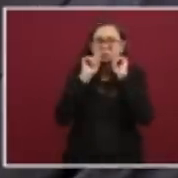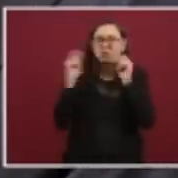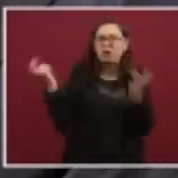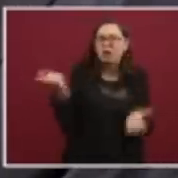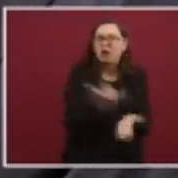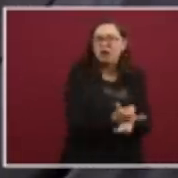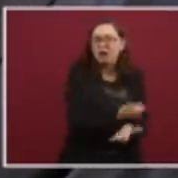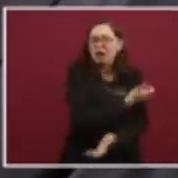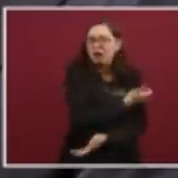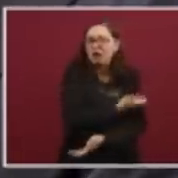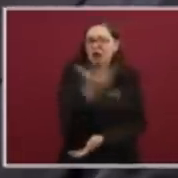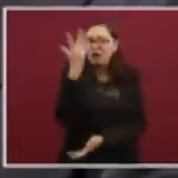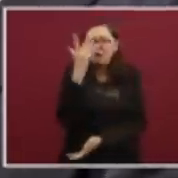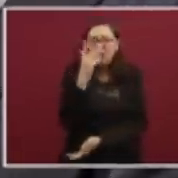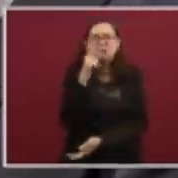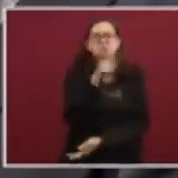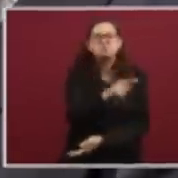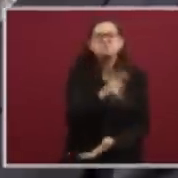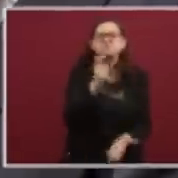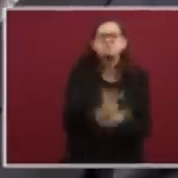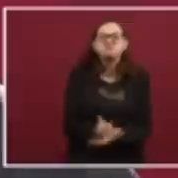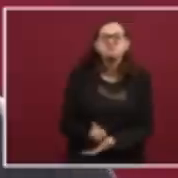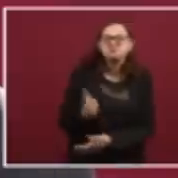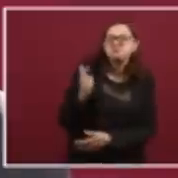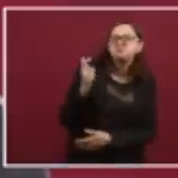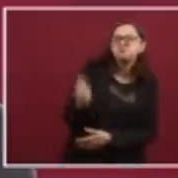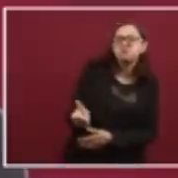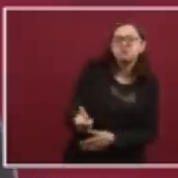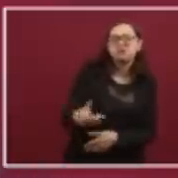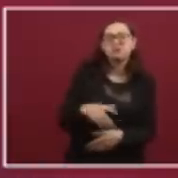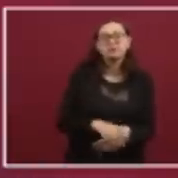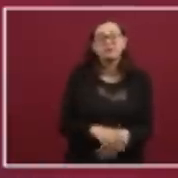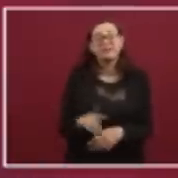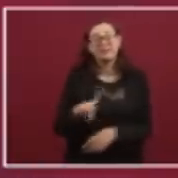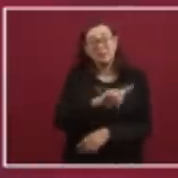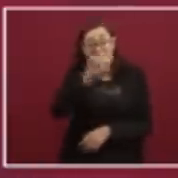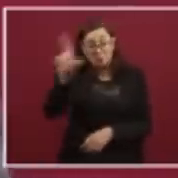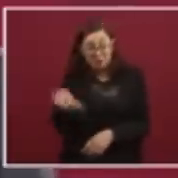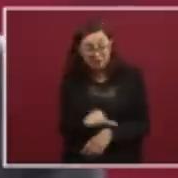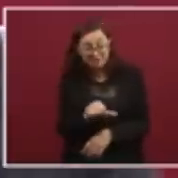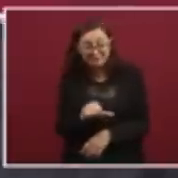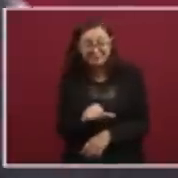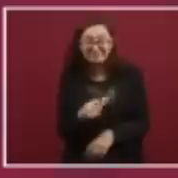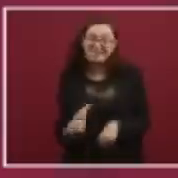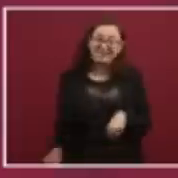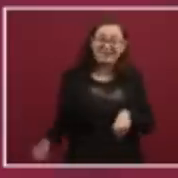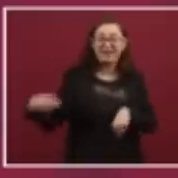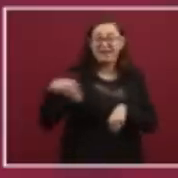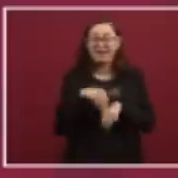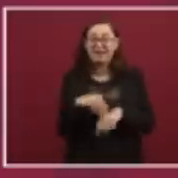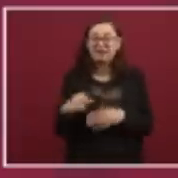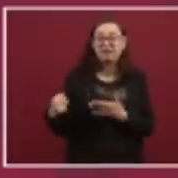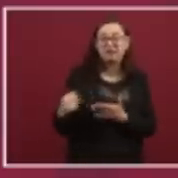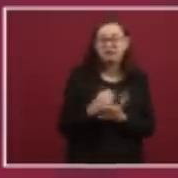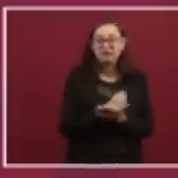Y luego se autorizó un crédito para